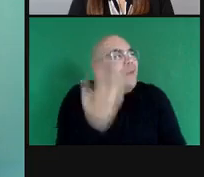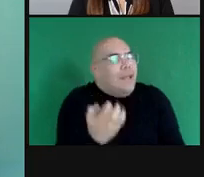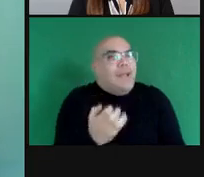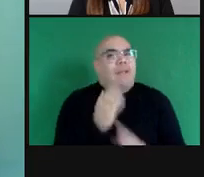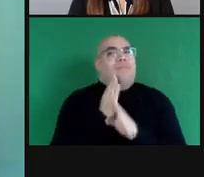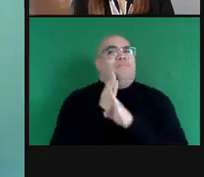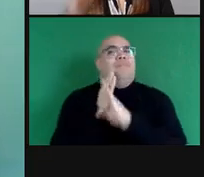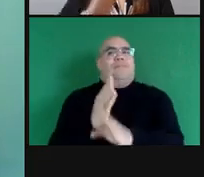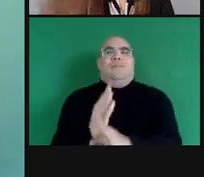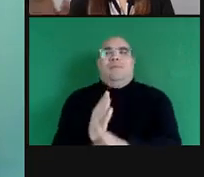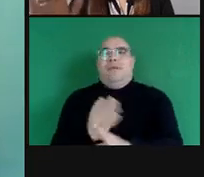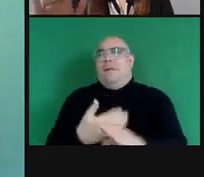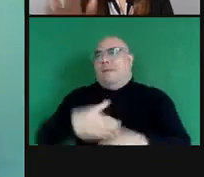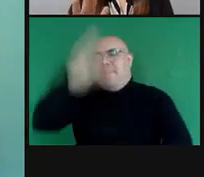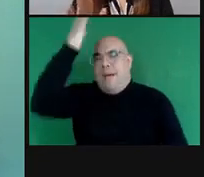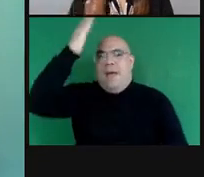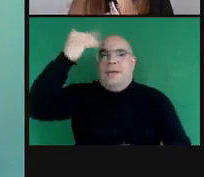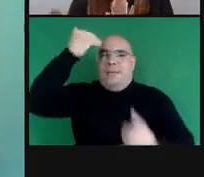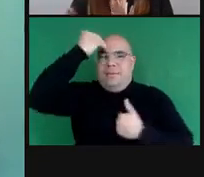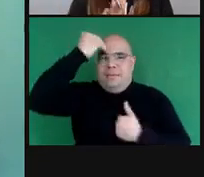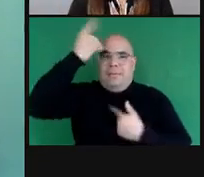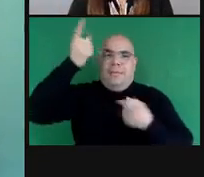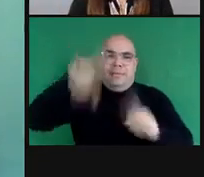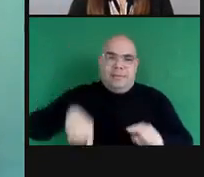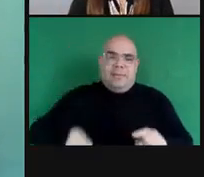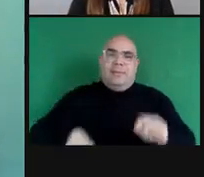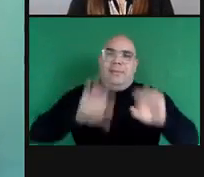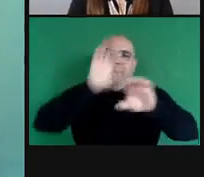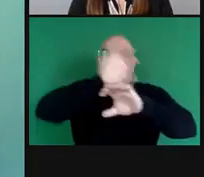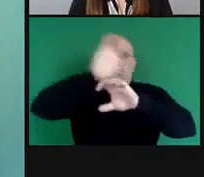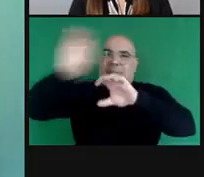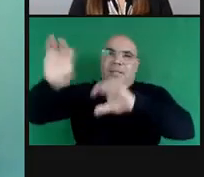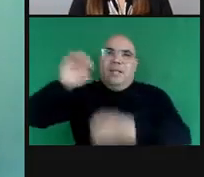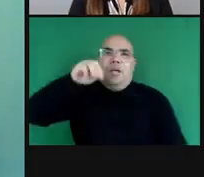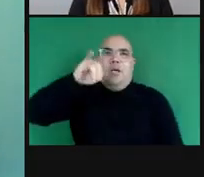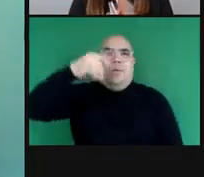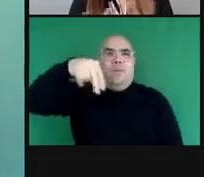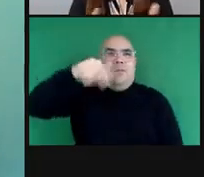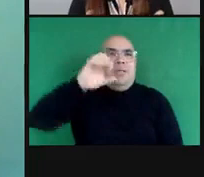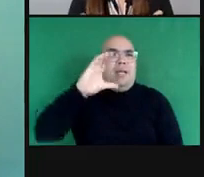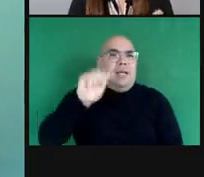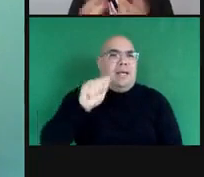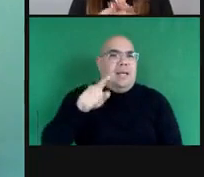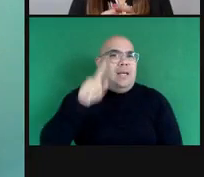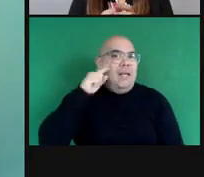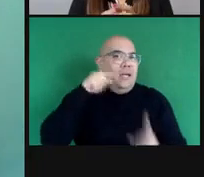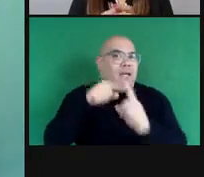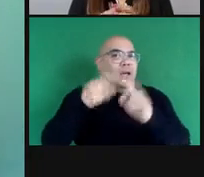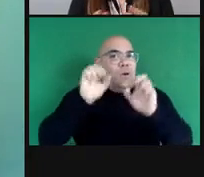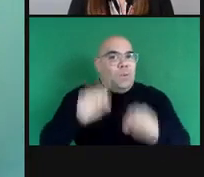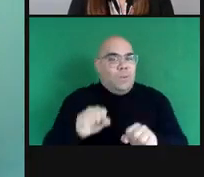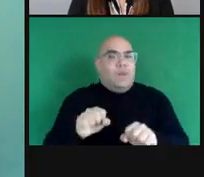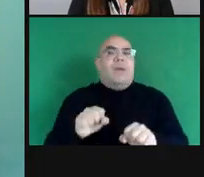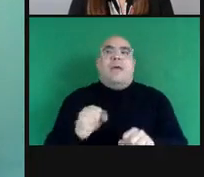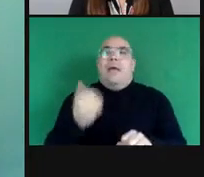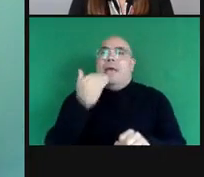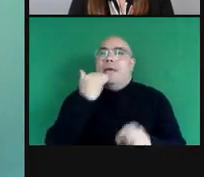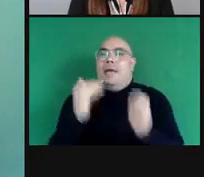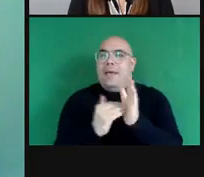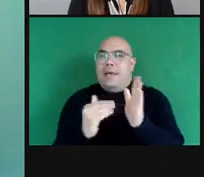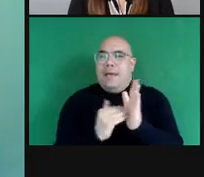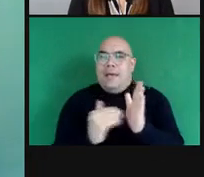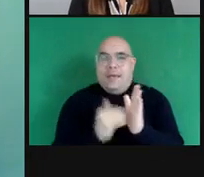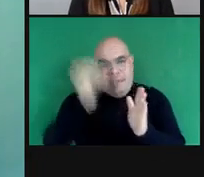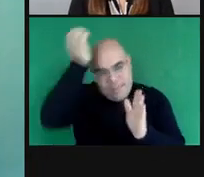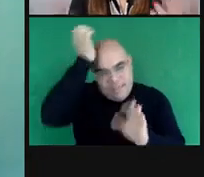también y de tapar esta piedra muñeca, se podría llegar a la meteorización de, pues en sí, de las piedras, ¿no?